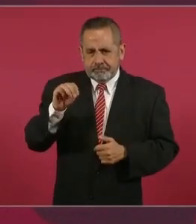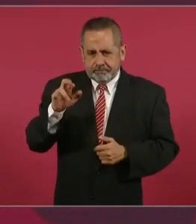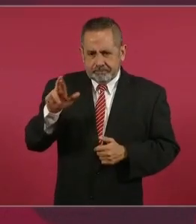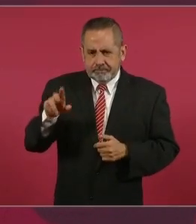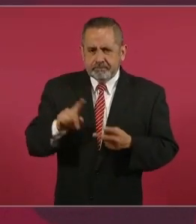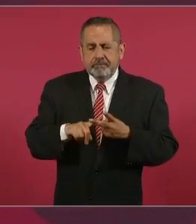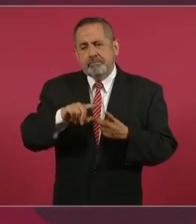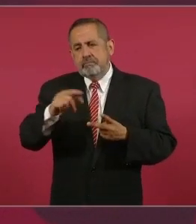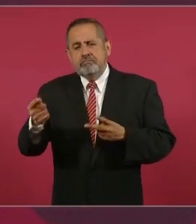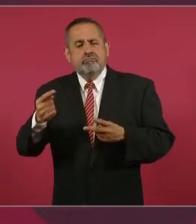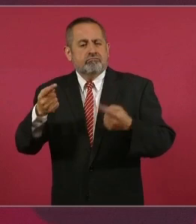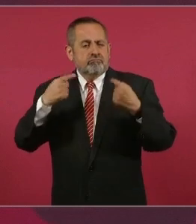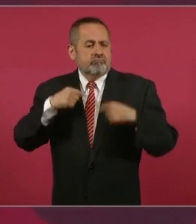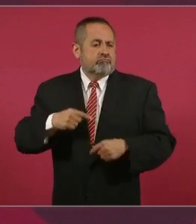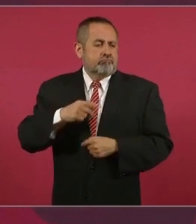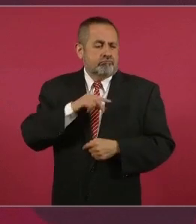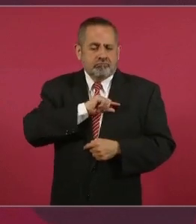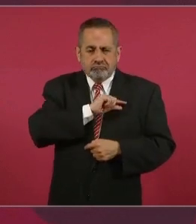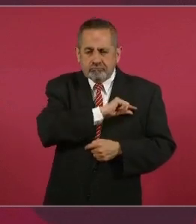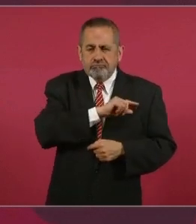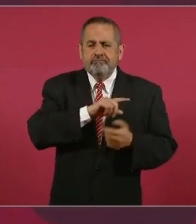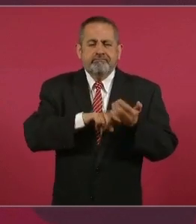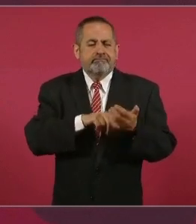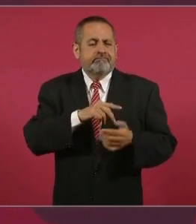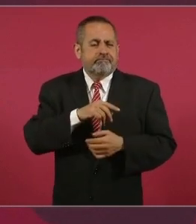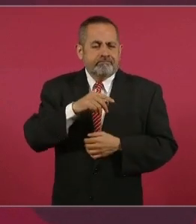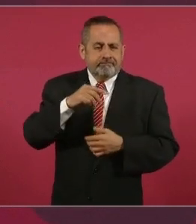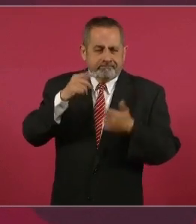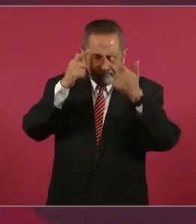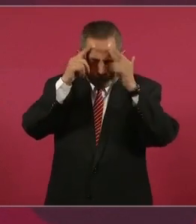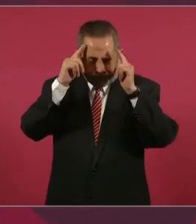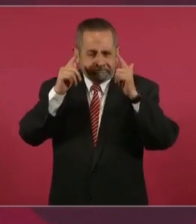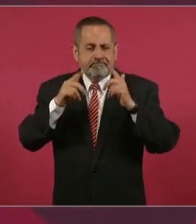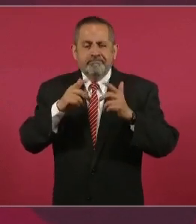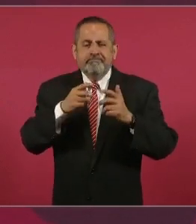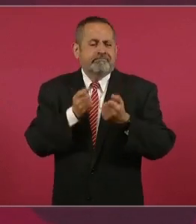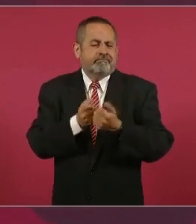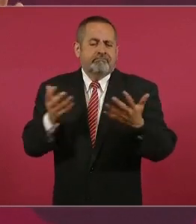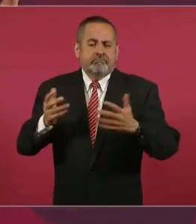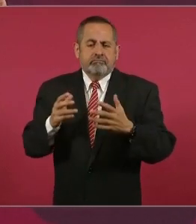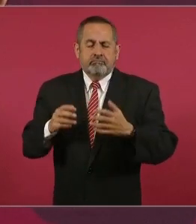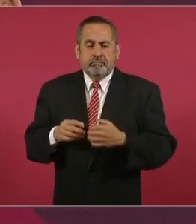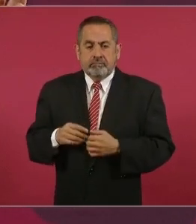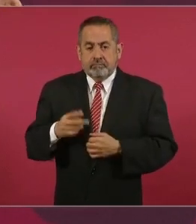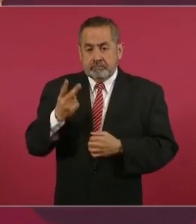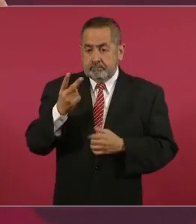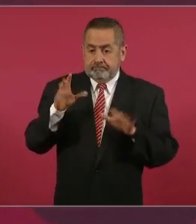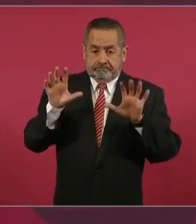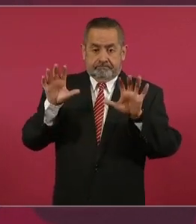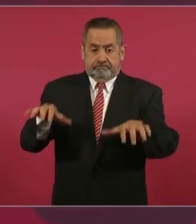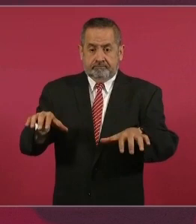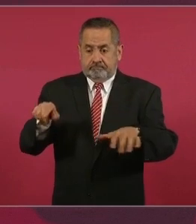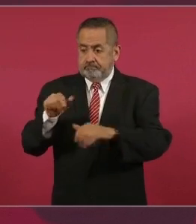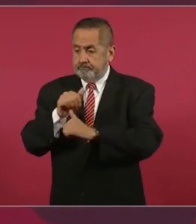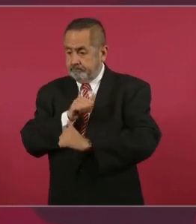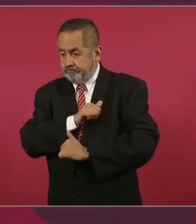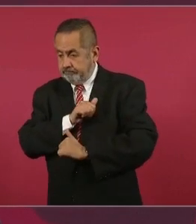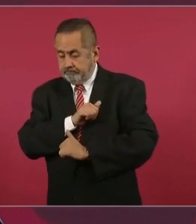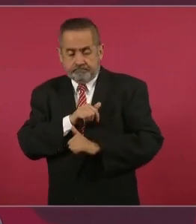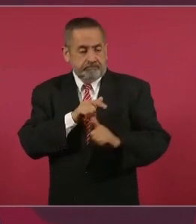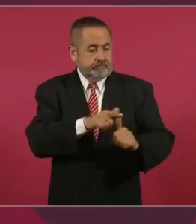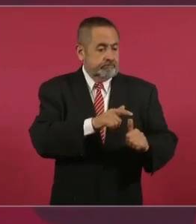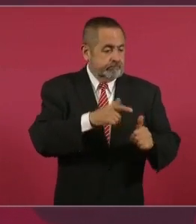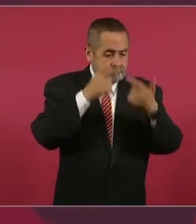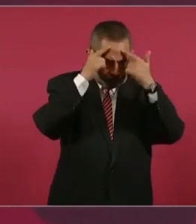de oficiales y de marinos, porque son dos instituciones